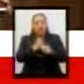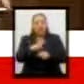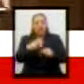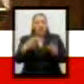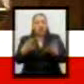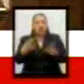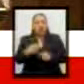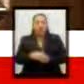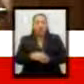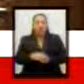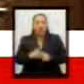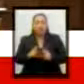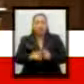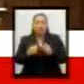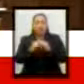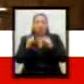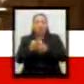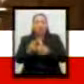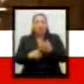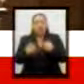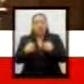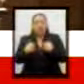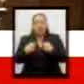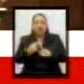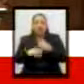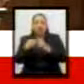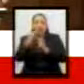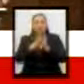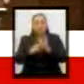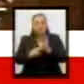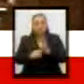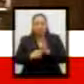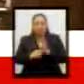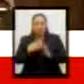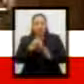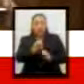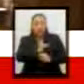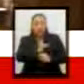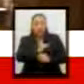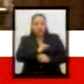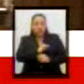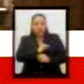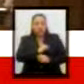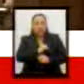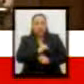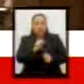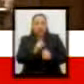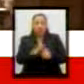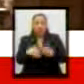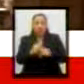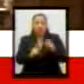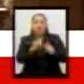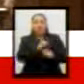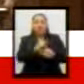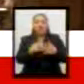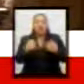2009 ya inició el diagnóstico de los programas institucionales con todos aquellos